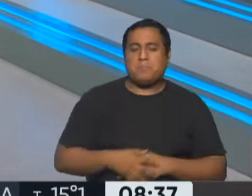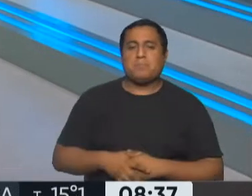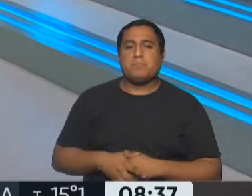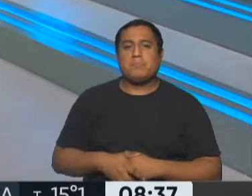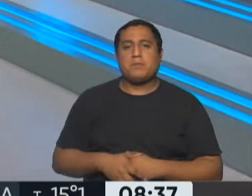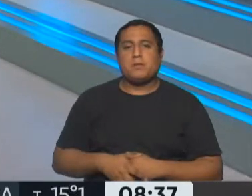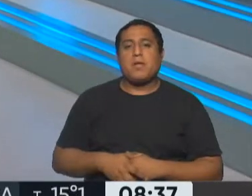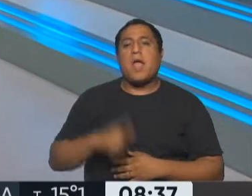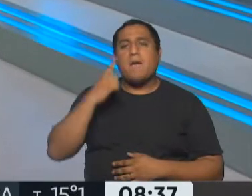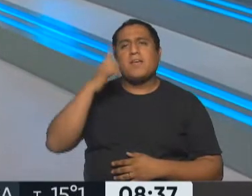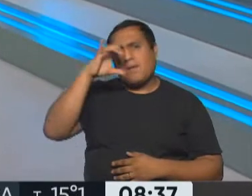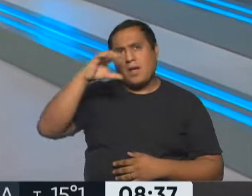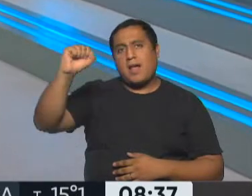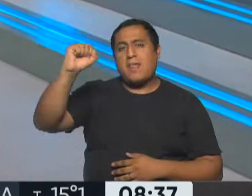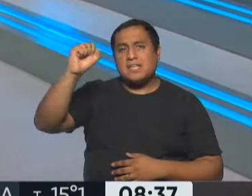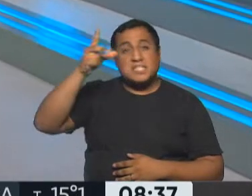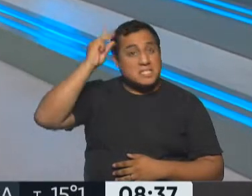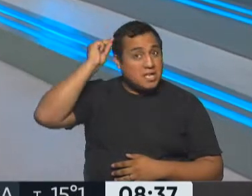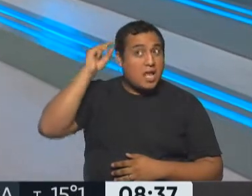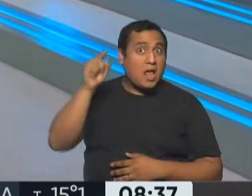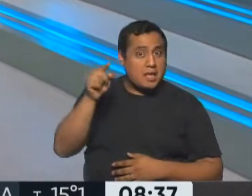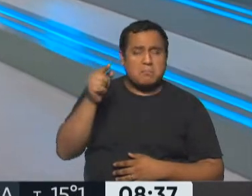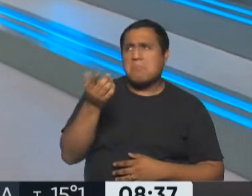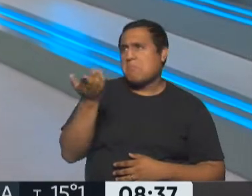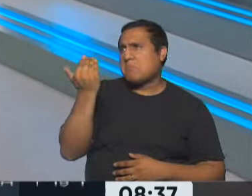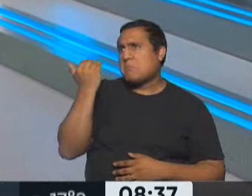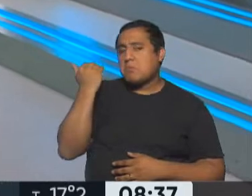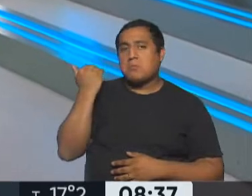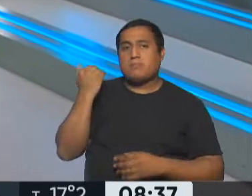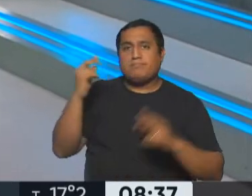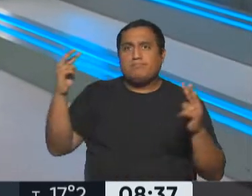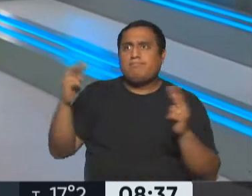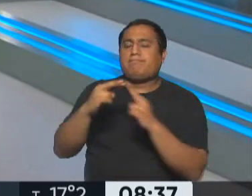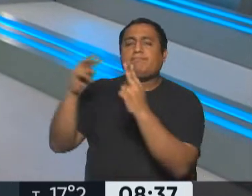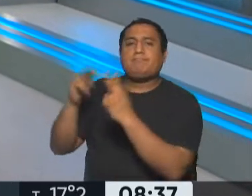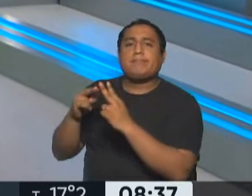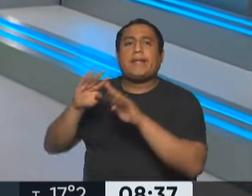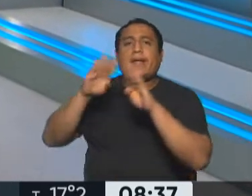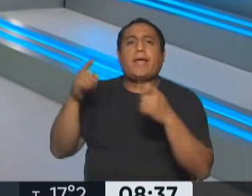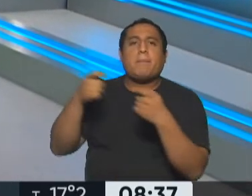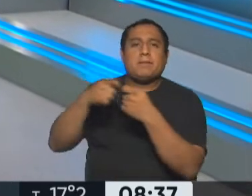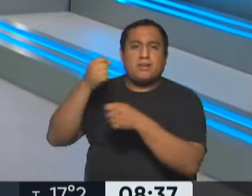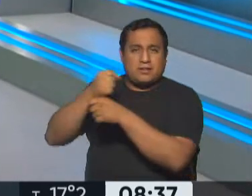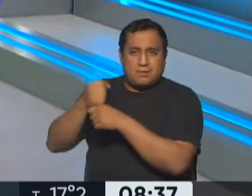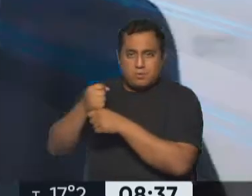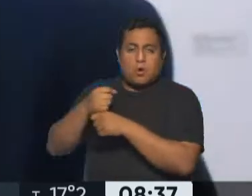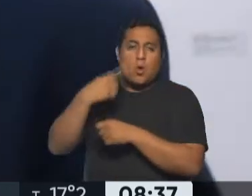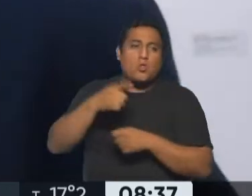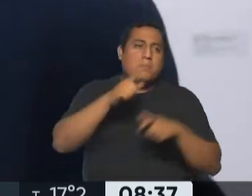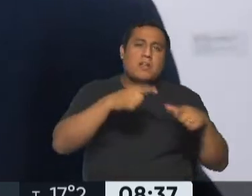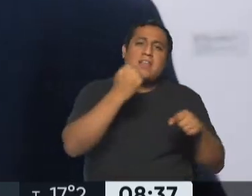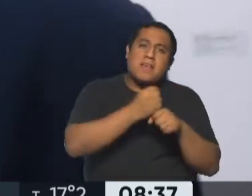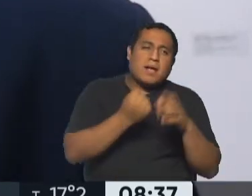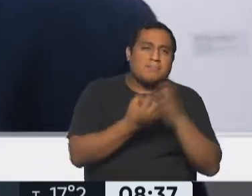Bien, nos vamos a ir a la Embajada de Chile. Allí se realizó en las últimas horas un encuentro entre empresarios y emprendedores. ¿Por